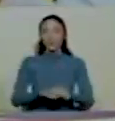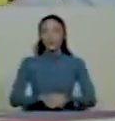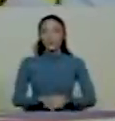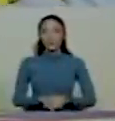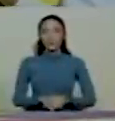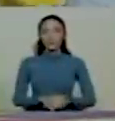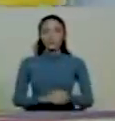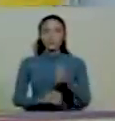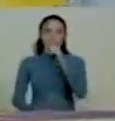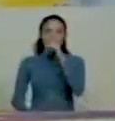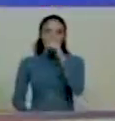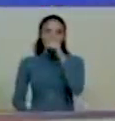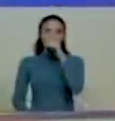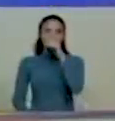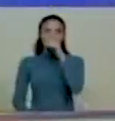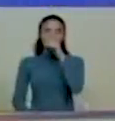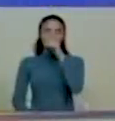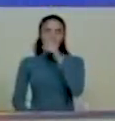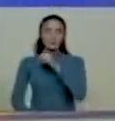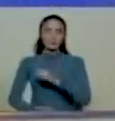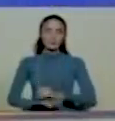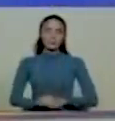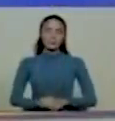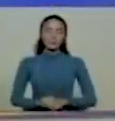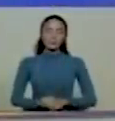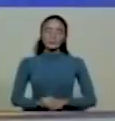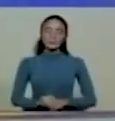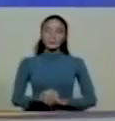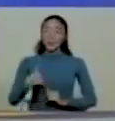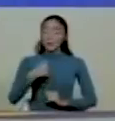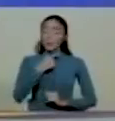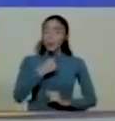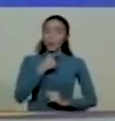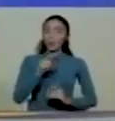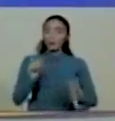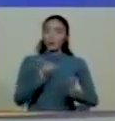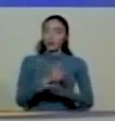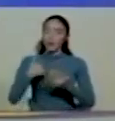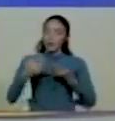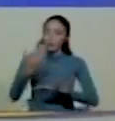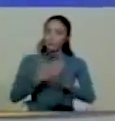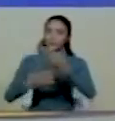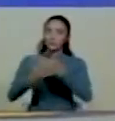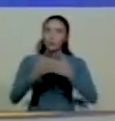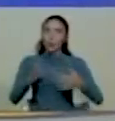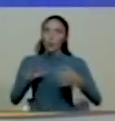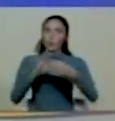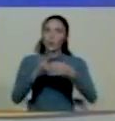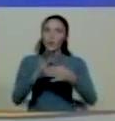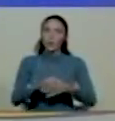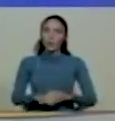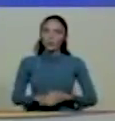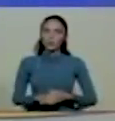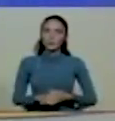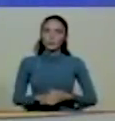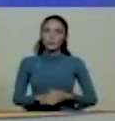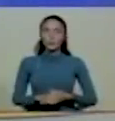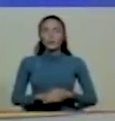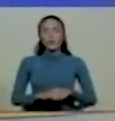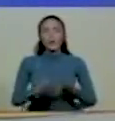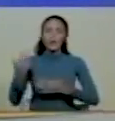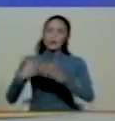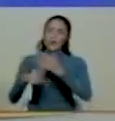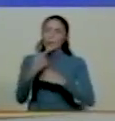A mí me gusta que ustedes estén en las mejores condiciones. Por eso quiero que tengamos una relación así, miren. Yo planteé la otra